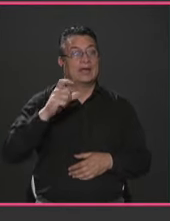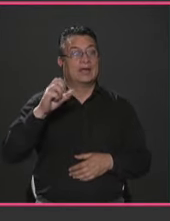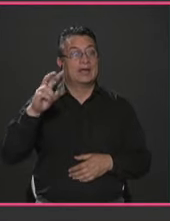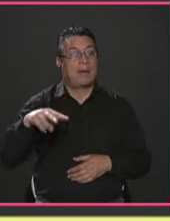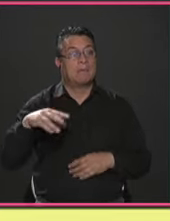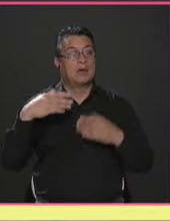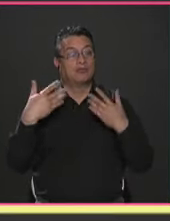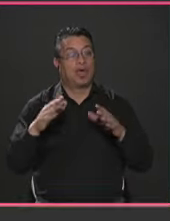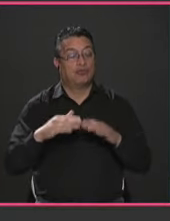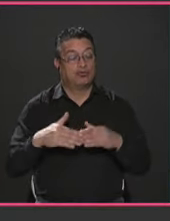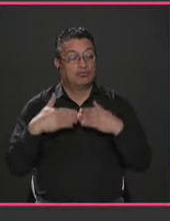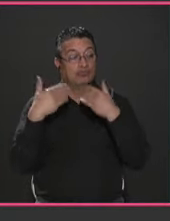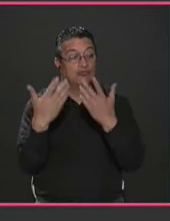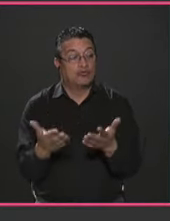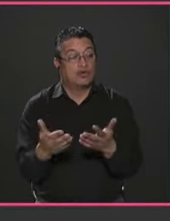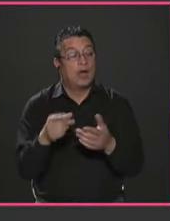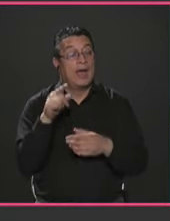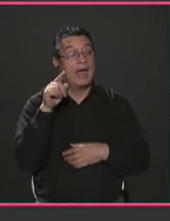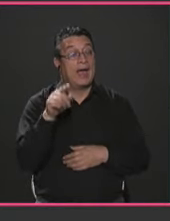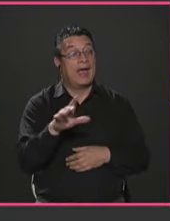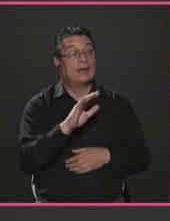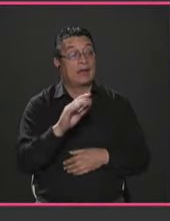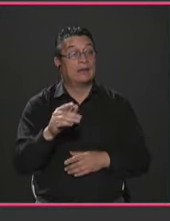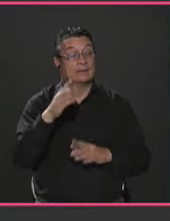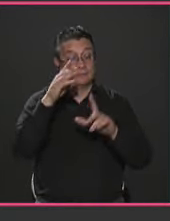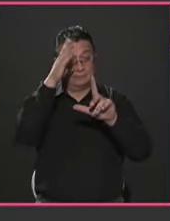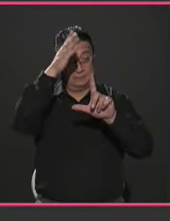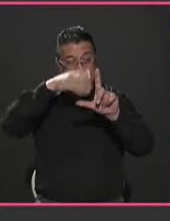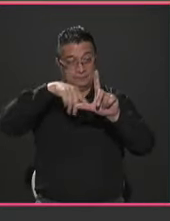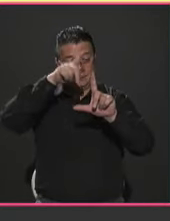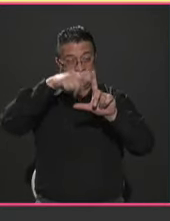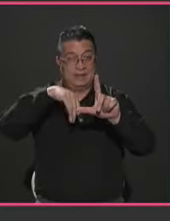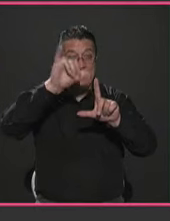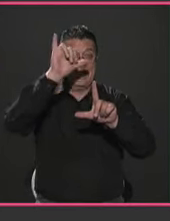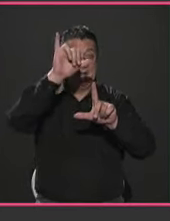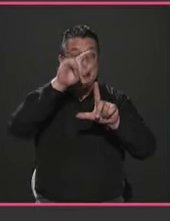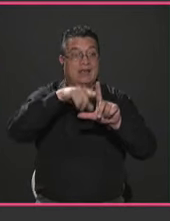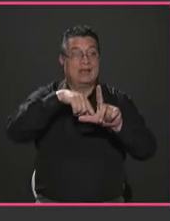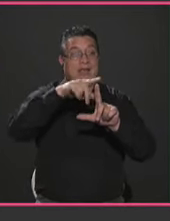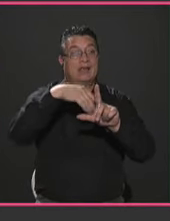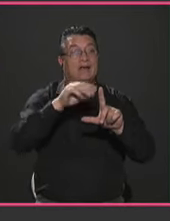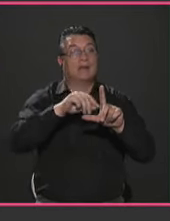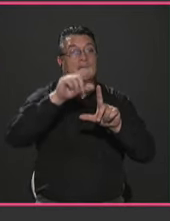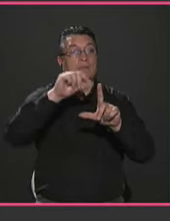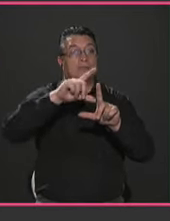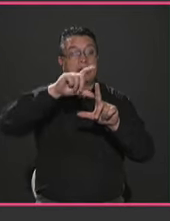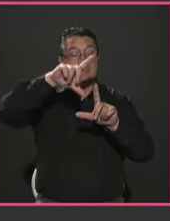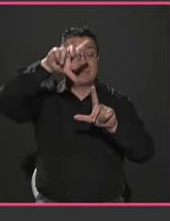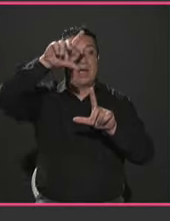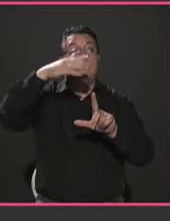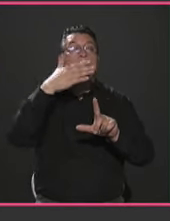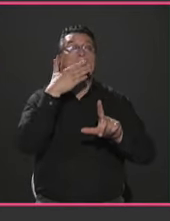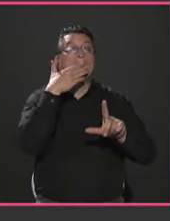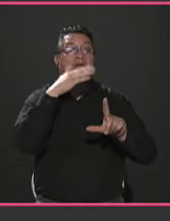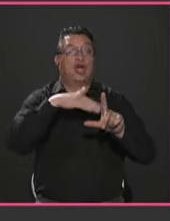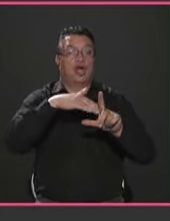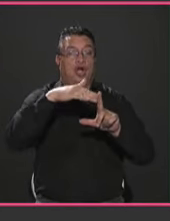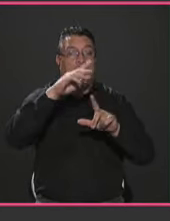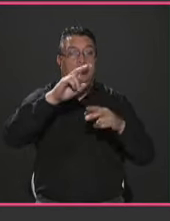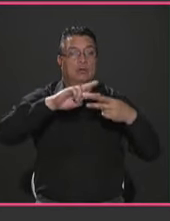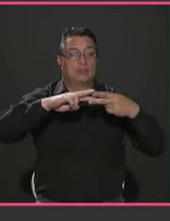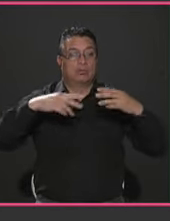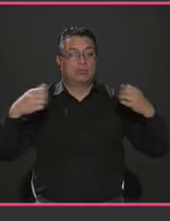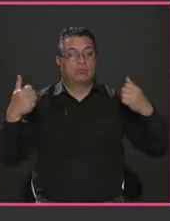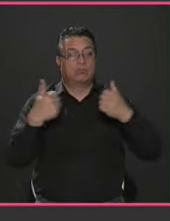una primera instancia acá en el eje I está una métrica que nos reporta entre más grande esa métrica es mejor el genoma